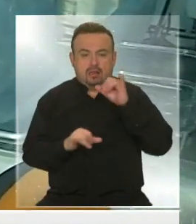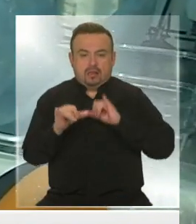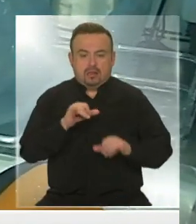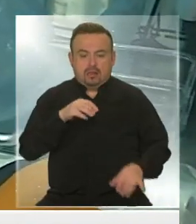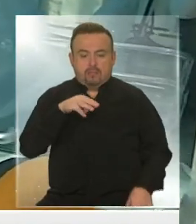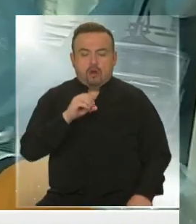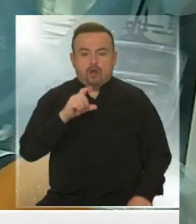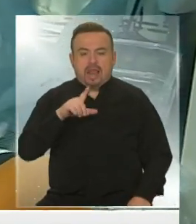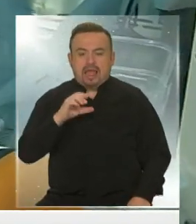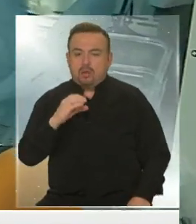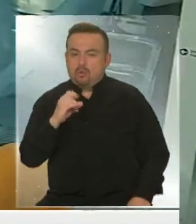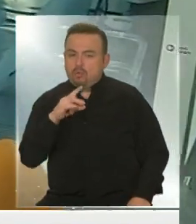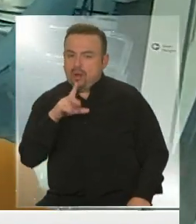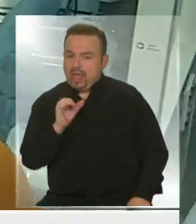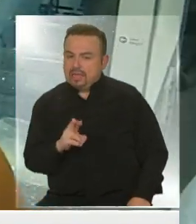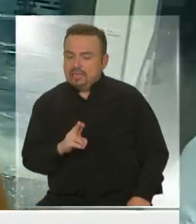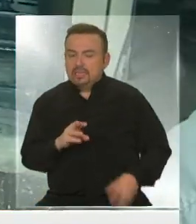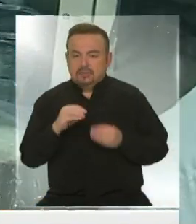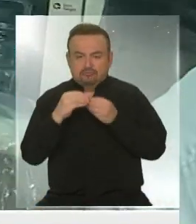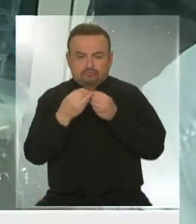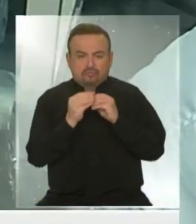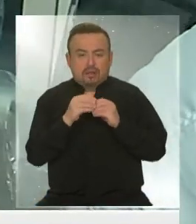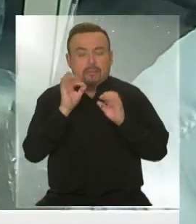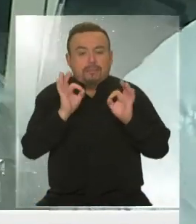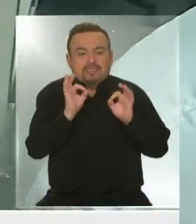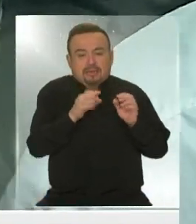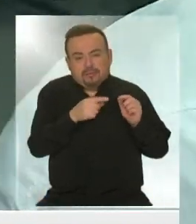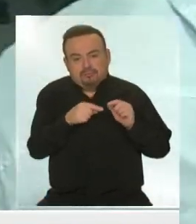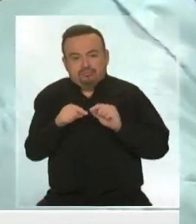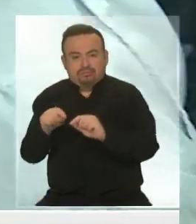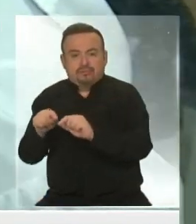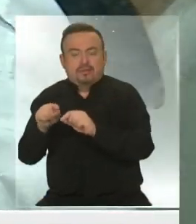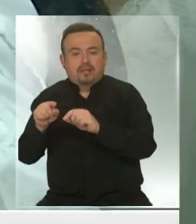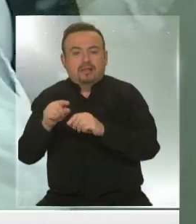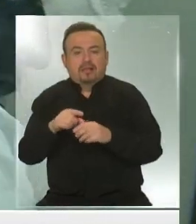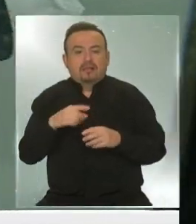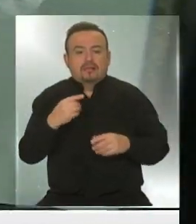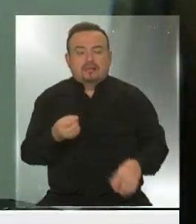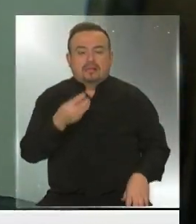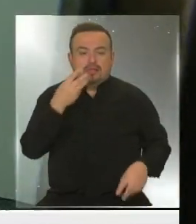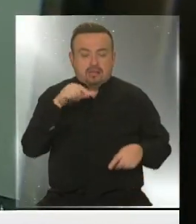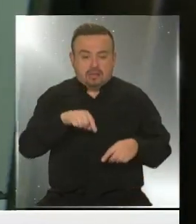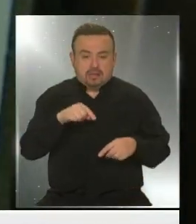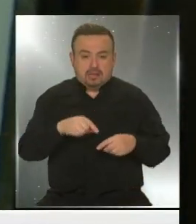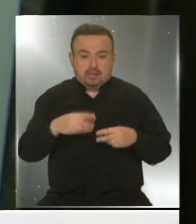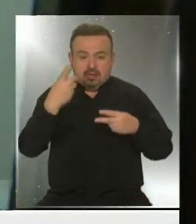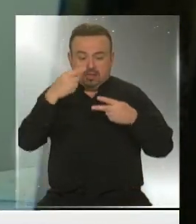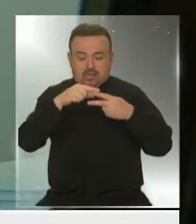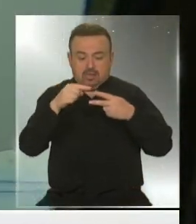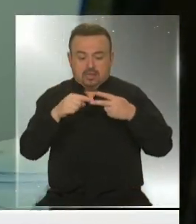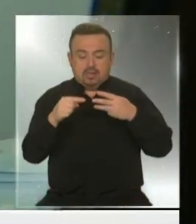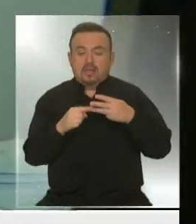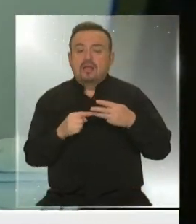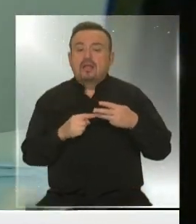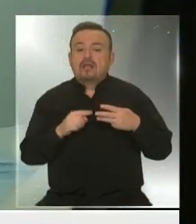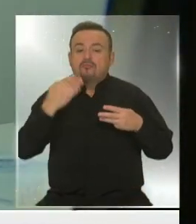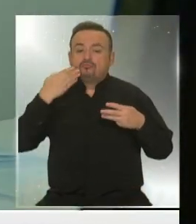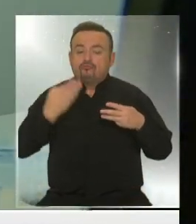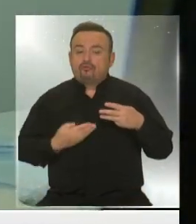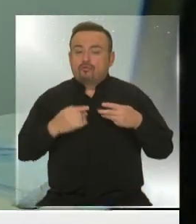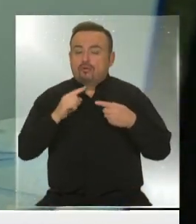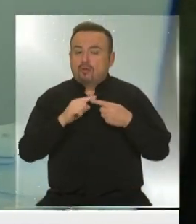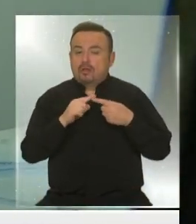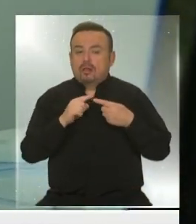molecular especializado para el transporte. Este reactivo permite tres beneficios que son muy importantes.